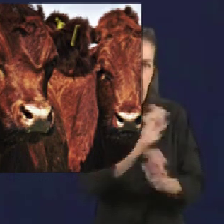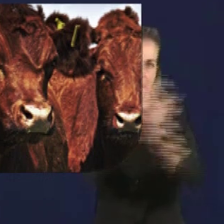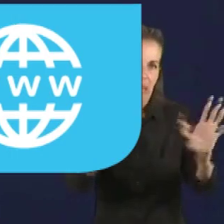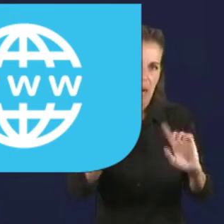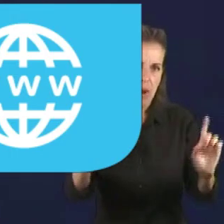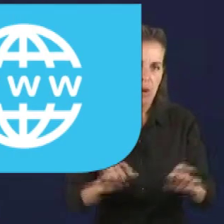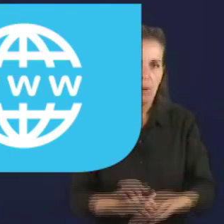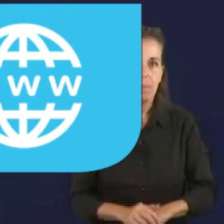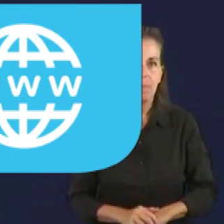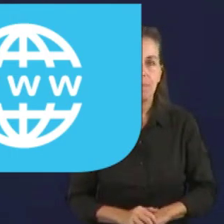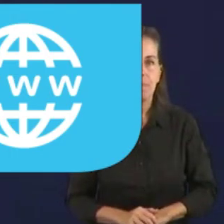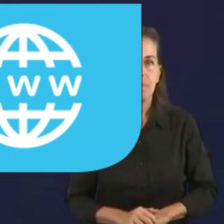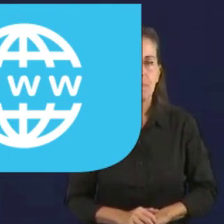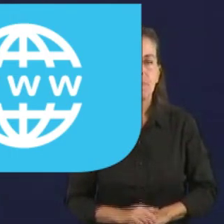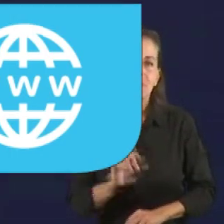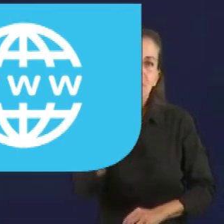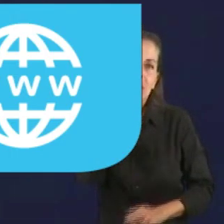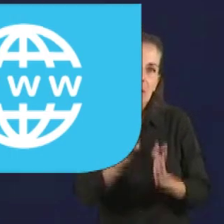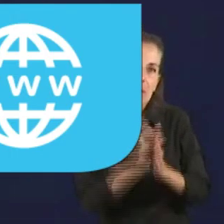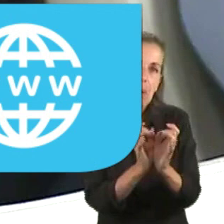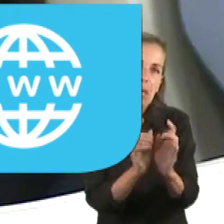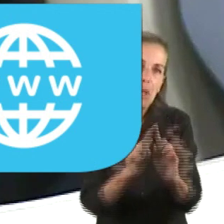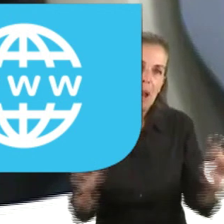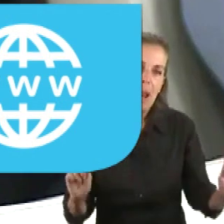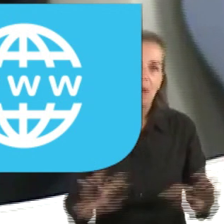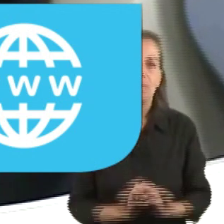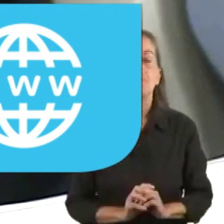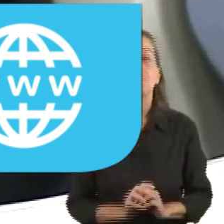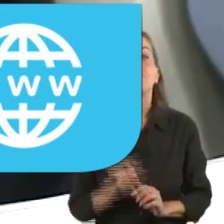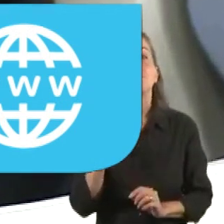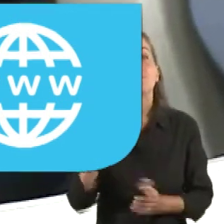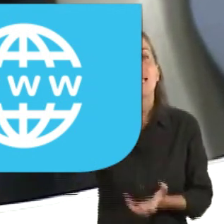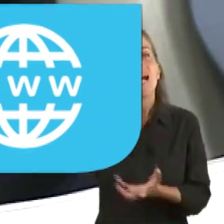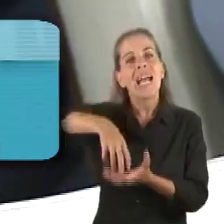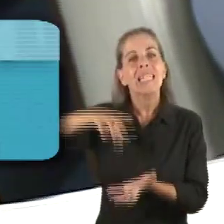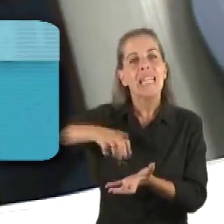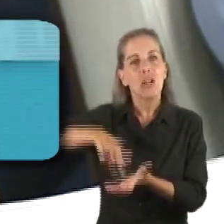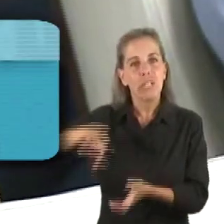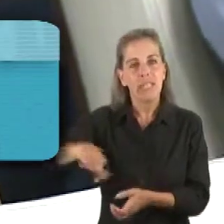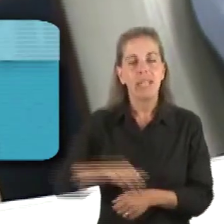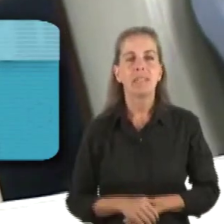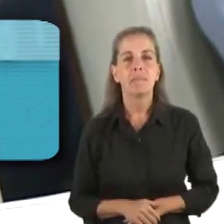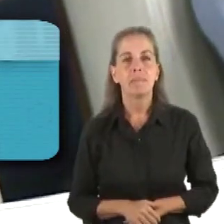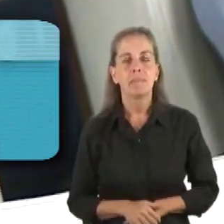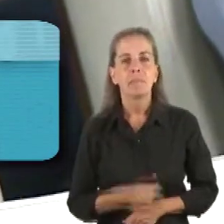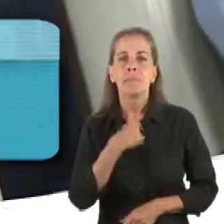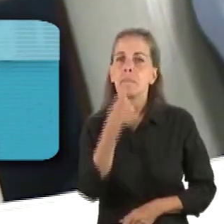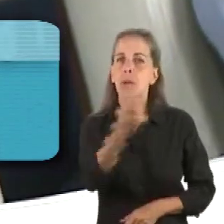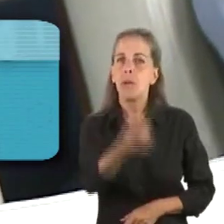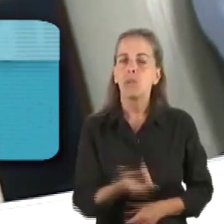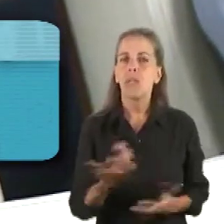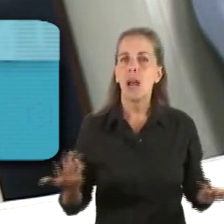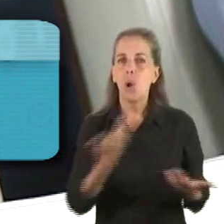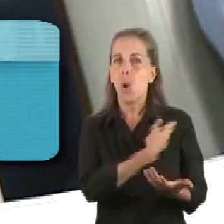gobierno de la Libertad Avanza con dirigentes del PRO a tratar de poner ritmo a la gestión que